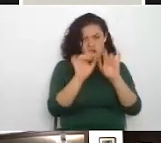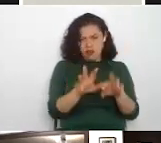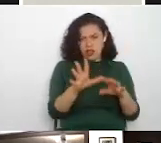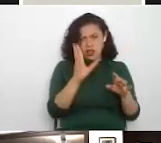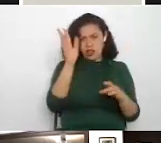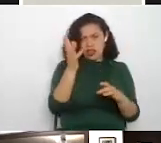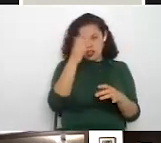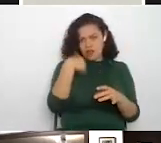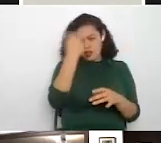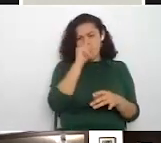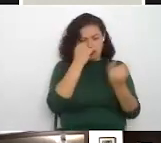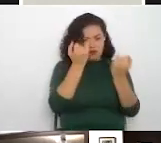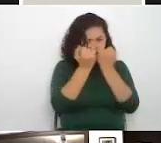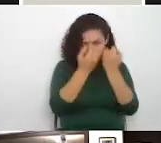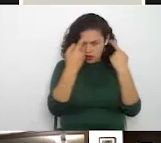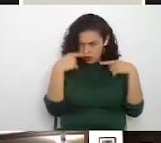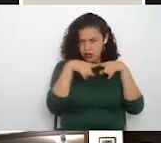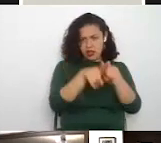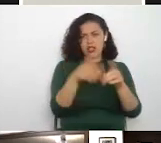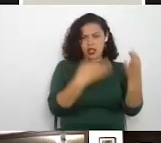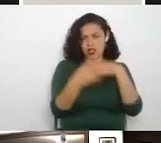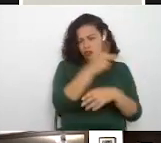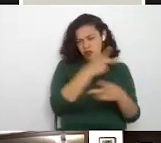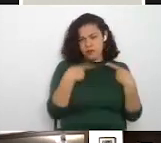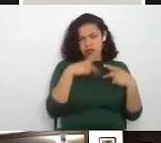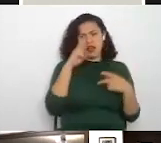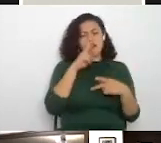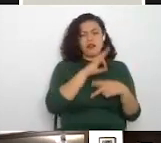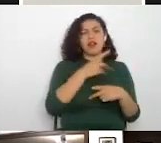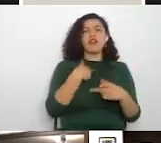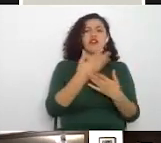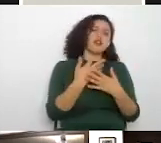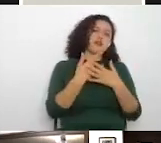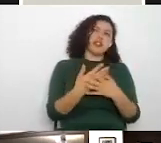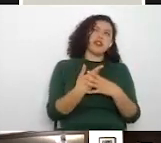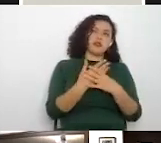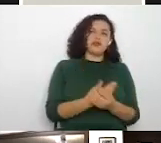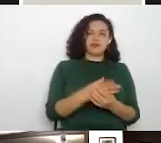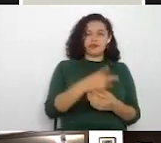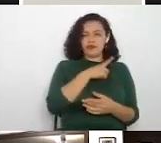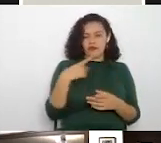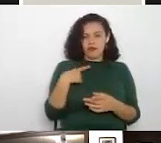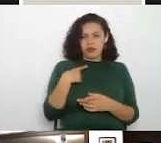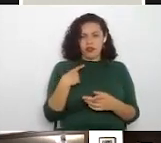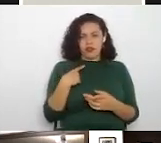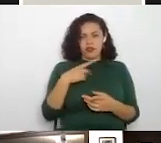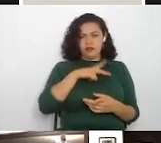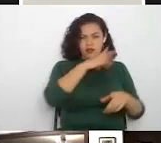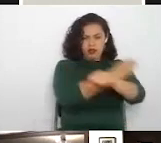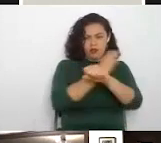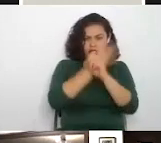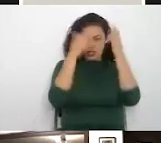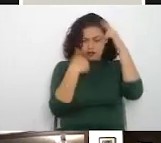el mismo al mismo tiempo porque ya todo el mundo lo puede ver. Y acá yo tenía que esperar, cuando era físico, tenía que esperar a que mi compañero que ya lo estaba